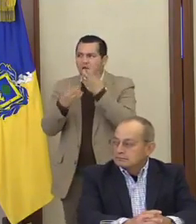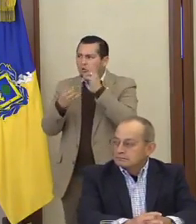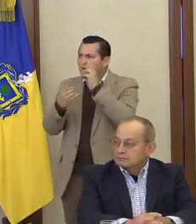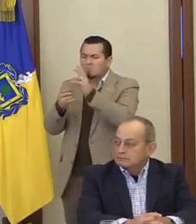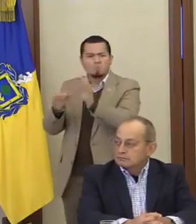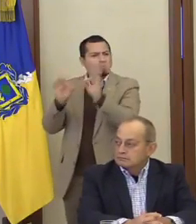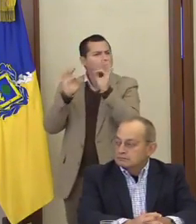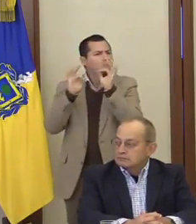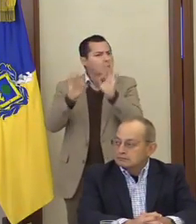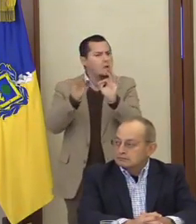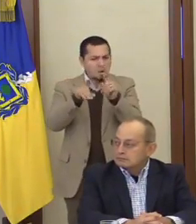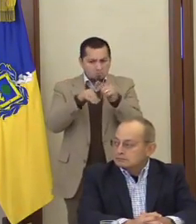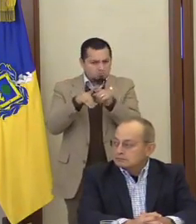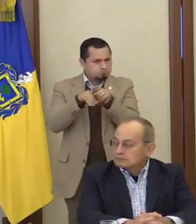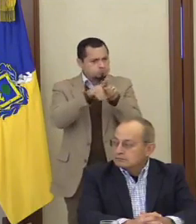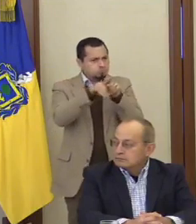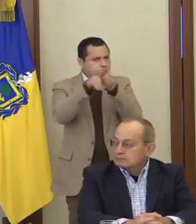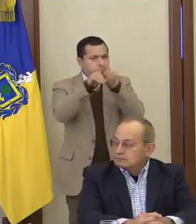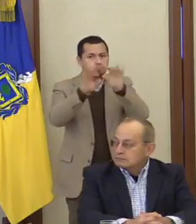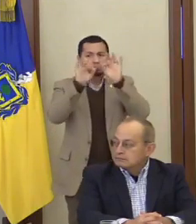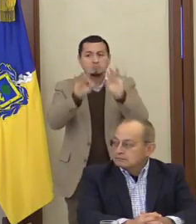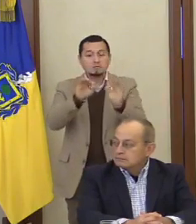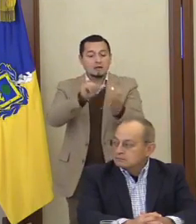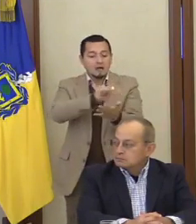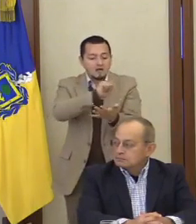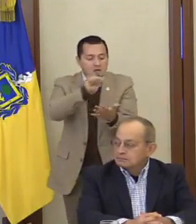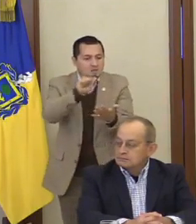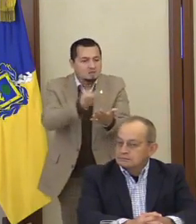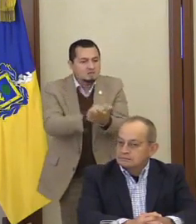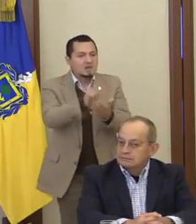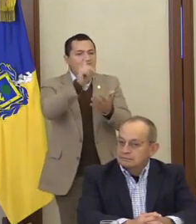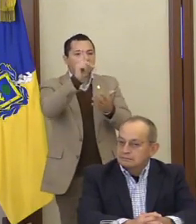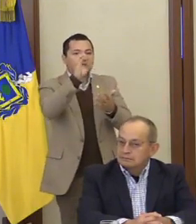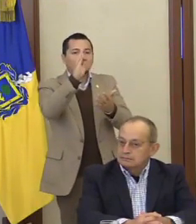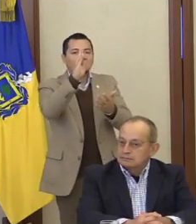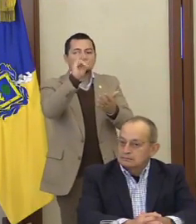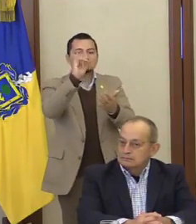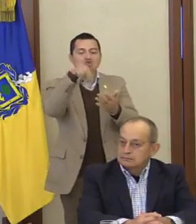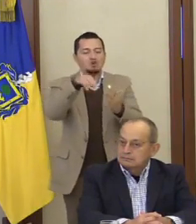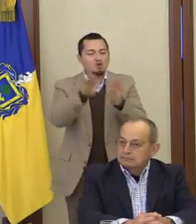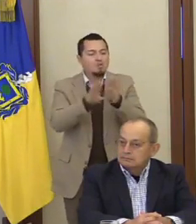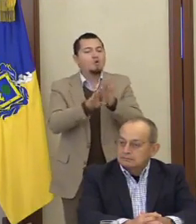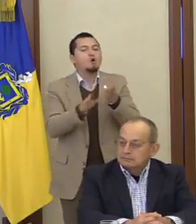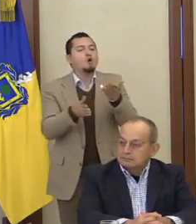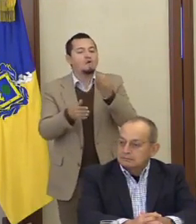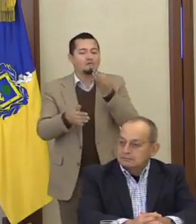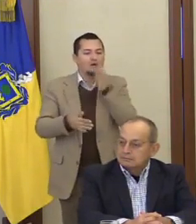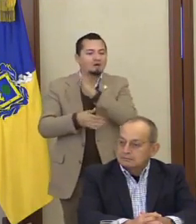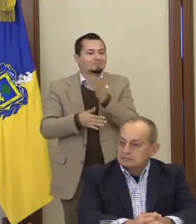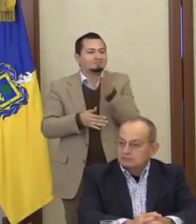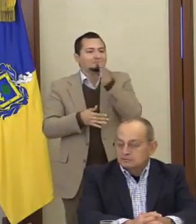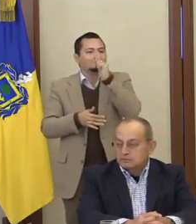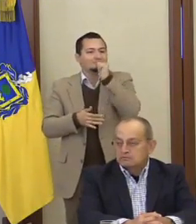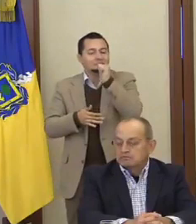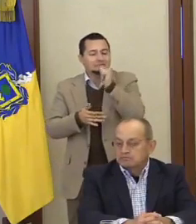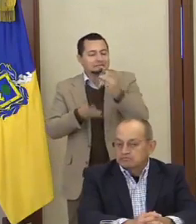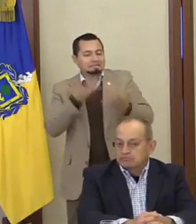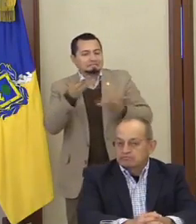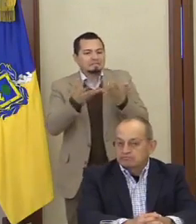diferencia, porque como ahí hay un acta de defunción, pues era muy difícil falsear las cifras. Lo que